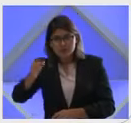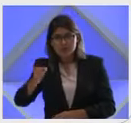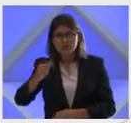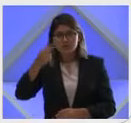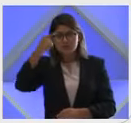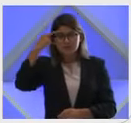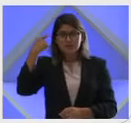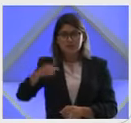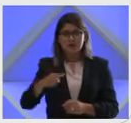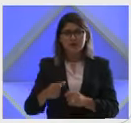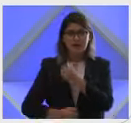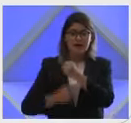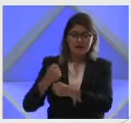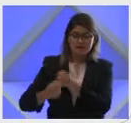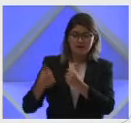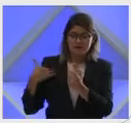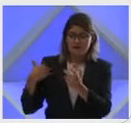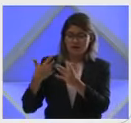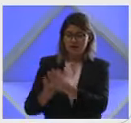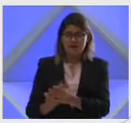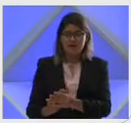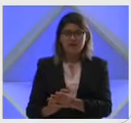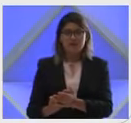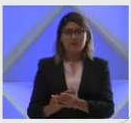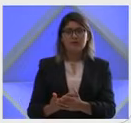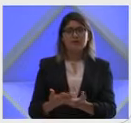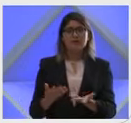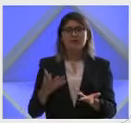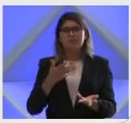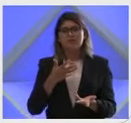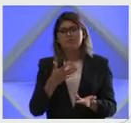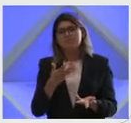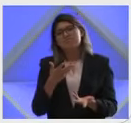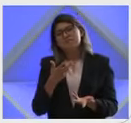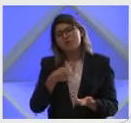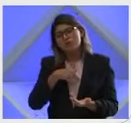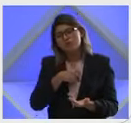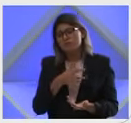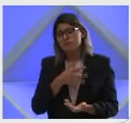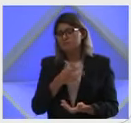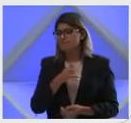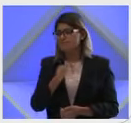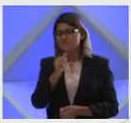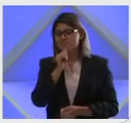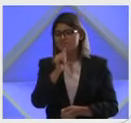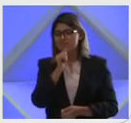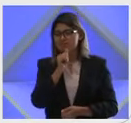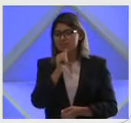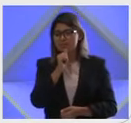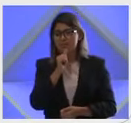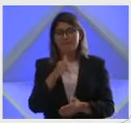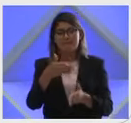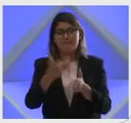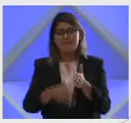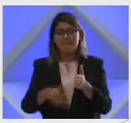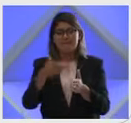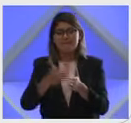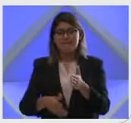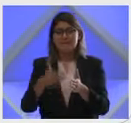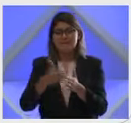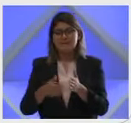estamos viendo los últimos años mi opinión es que no mi opinión es que seguimos siendo demasiado